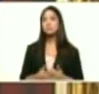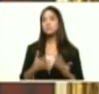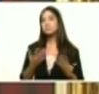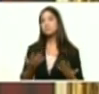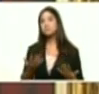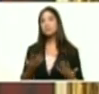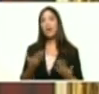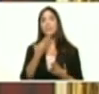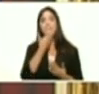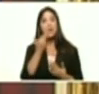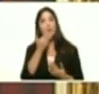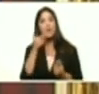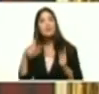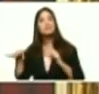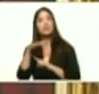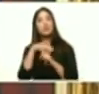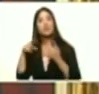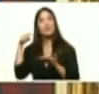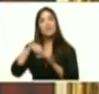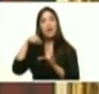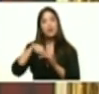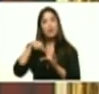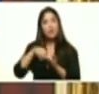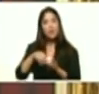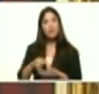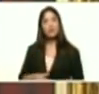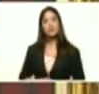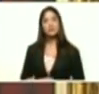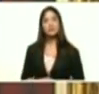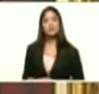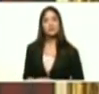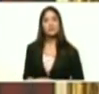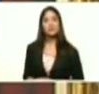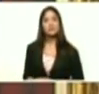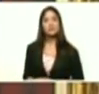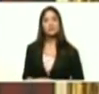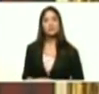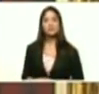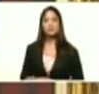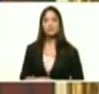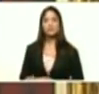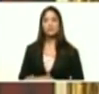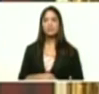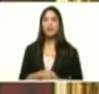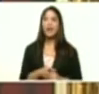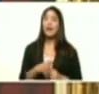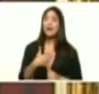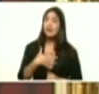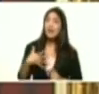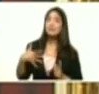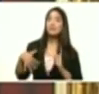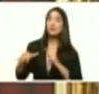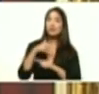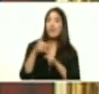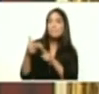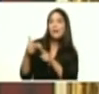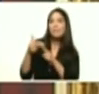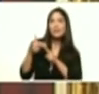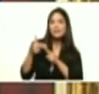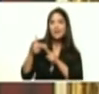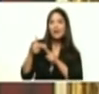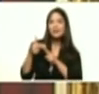de mejoría, en las condiciones de la deuda, y buscan, condiciones leoninas, para prestarnos,